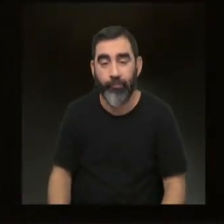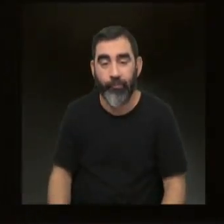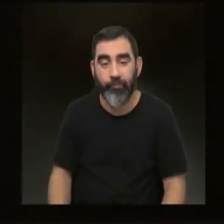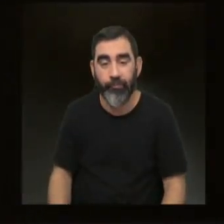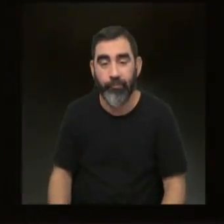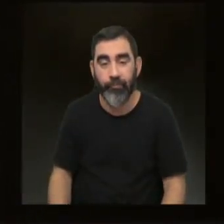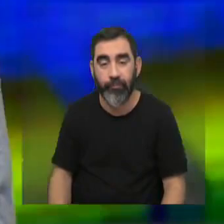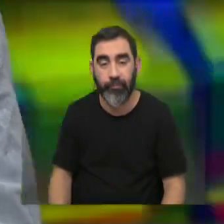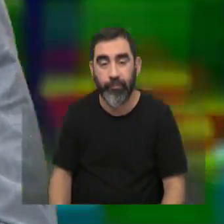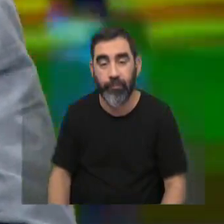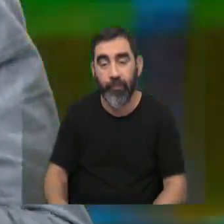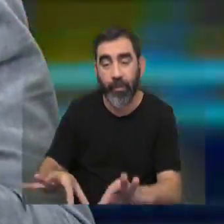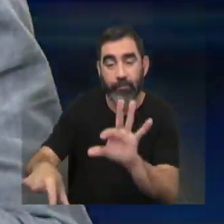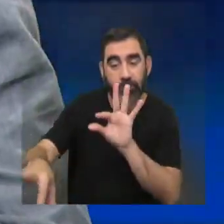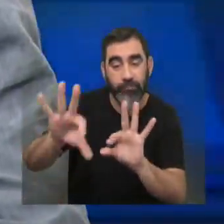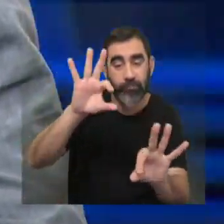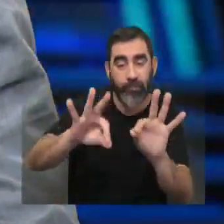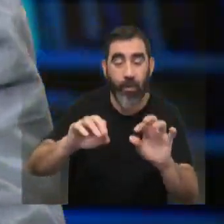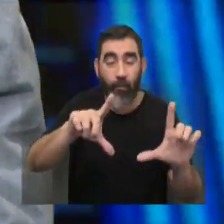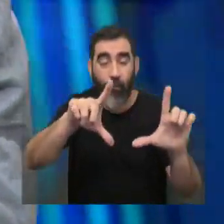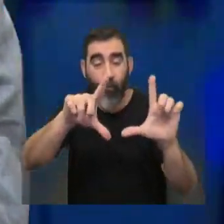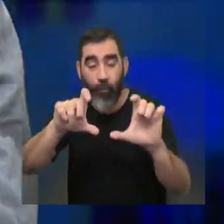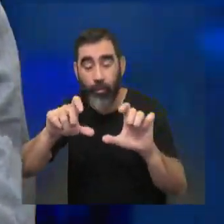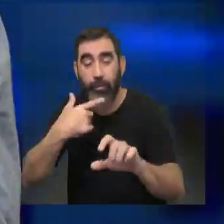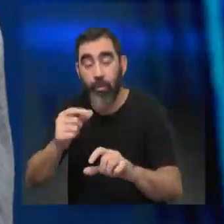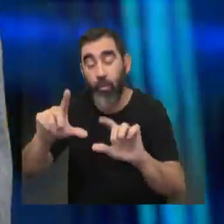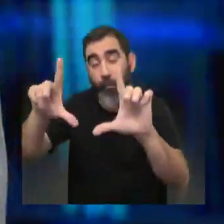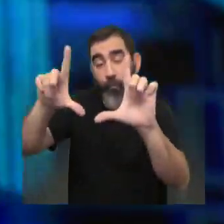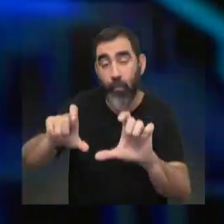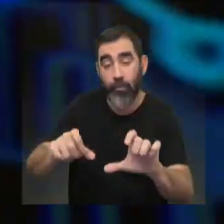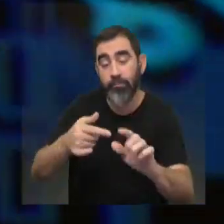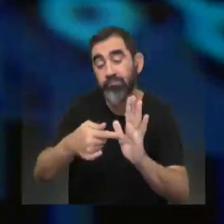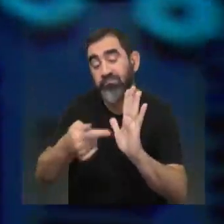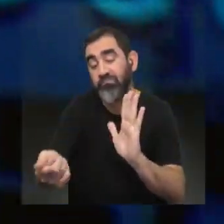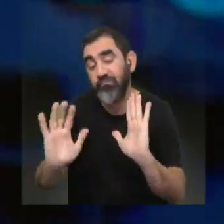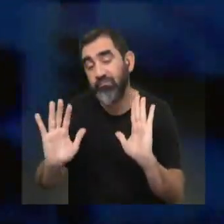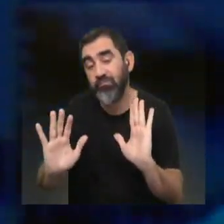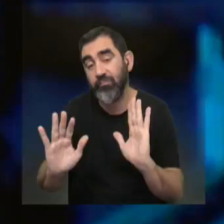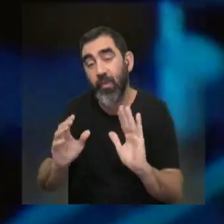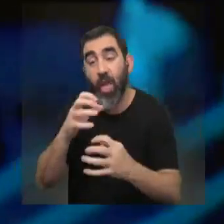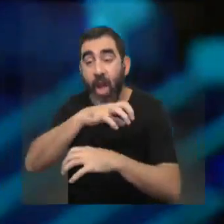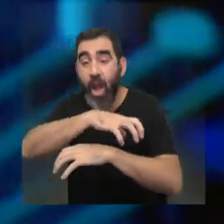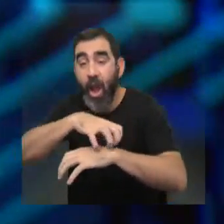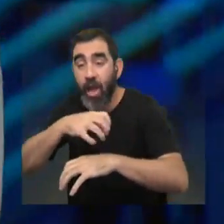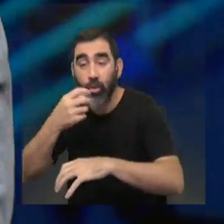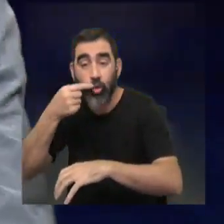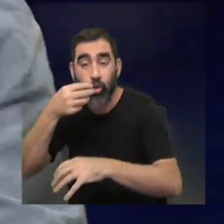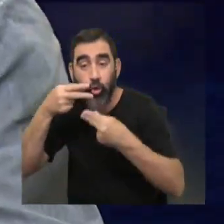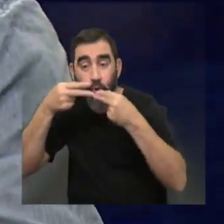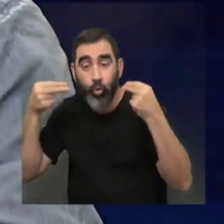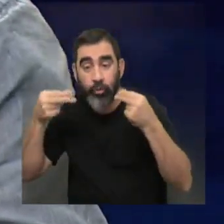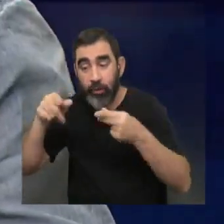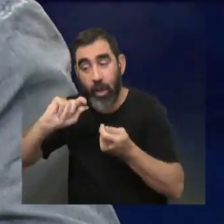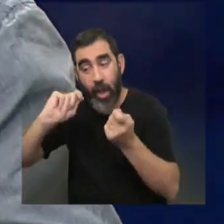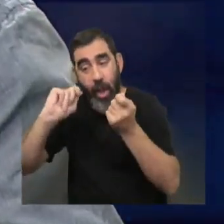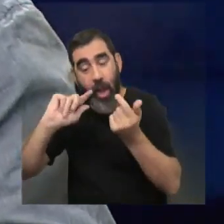una IA que clasifica cosas, recibe una foto, una imagen y dice, esto es un gato. La IA generativa es al revés,